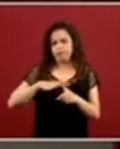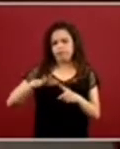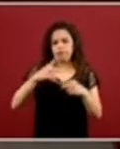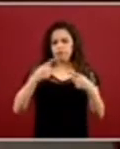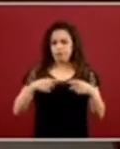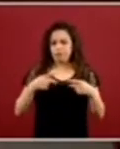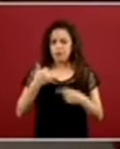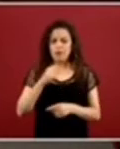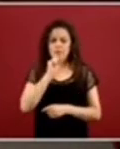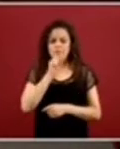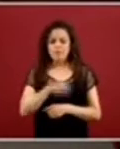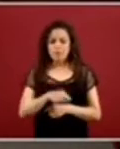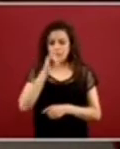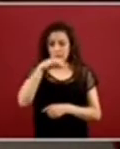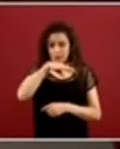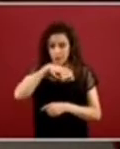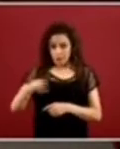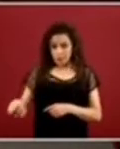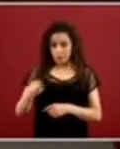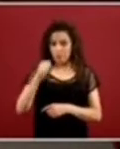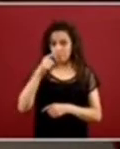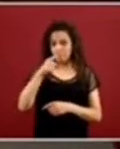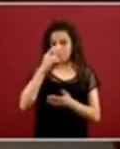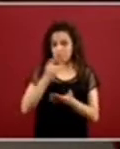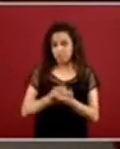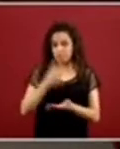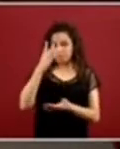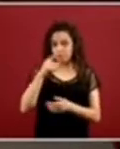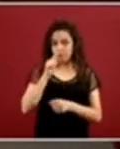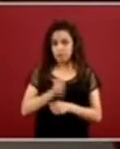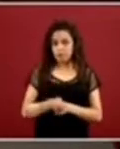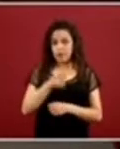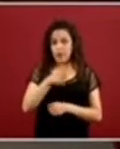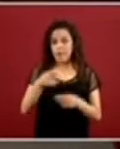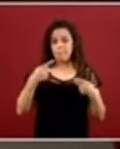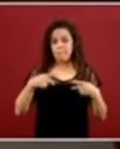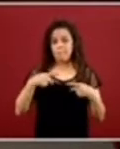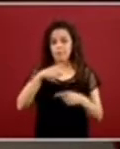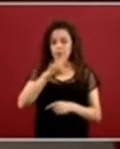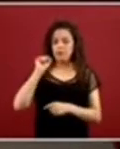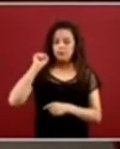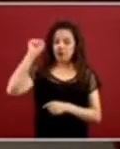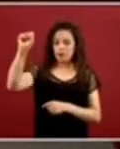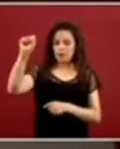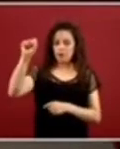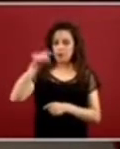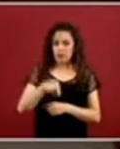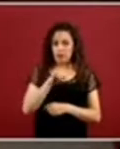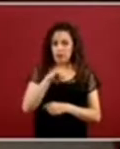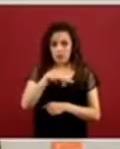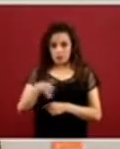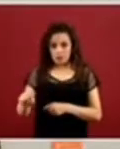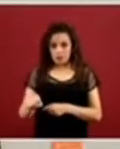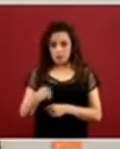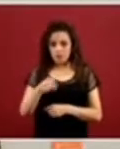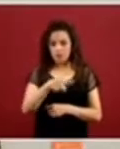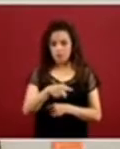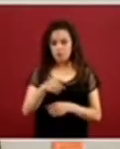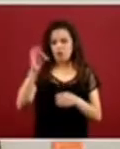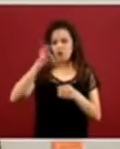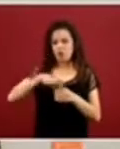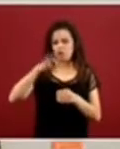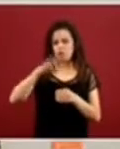en el caso del Seguro Social, en particular a quienes forman parte del Sindicato Nacional de Trabajadores del Seguro Social, un fondo de ayuda sindical